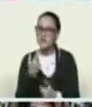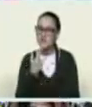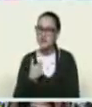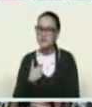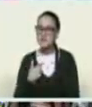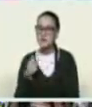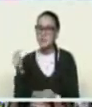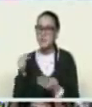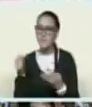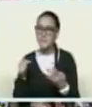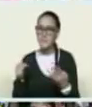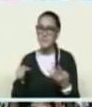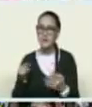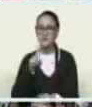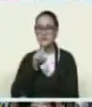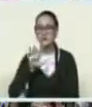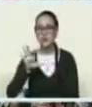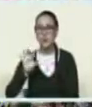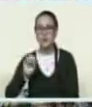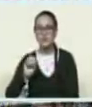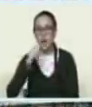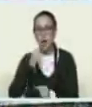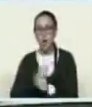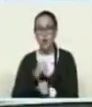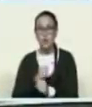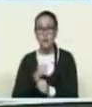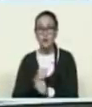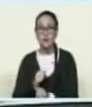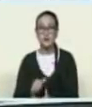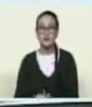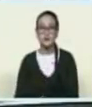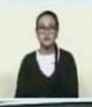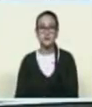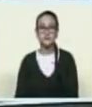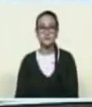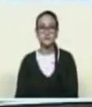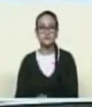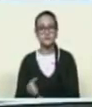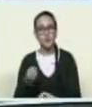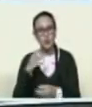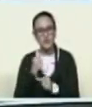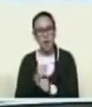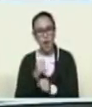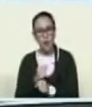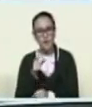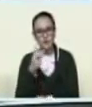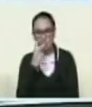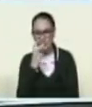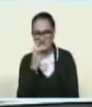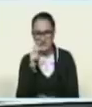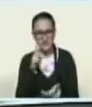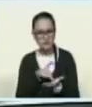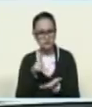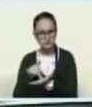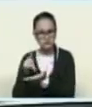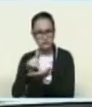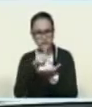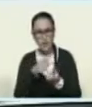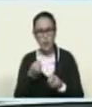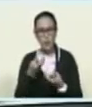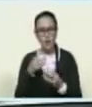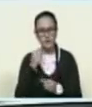pa pa pa pa 150 obras presidente y cuántas obras visitas tú a diario